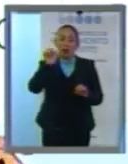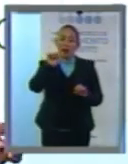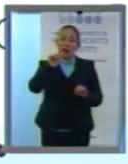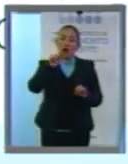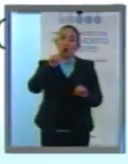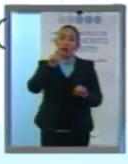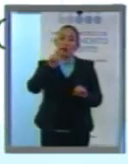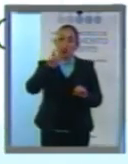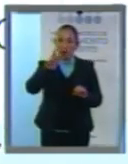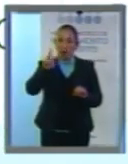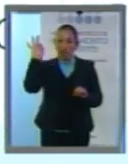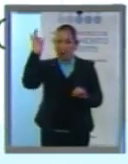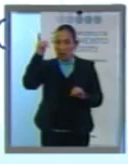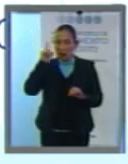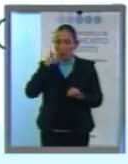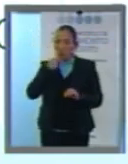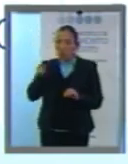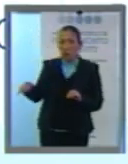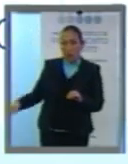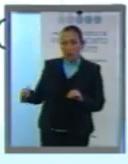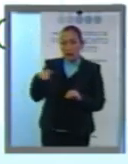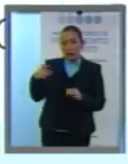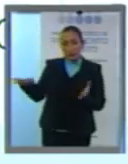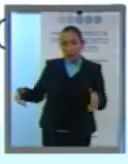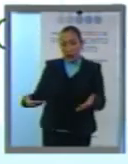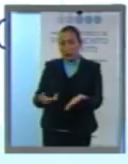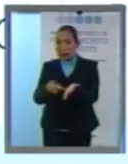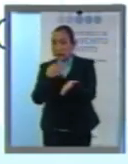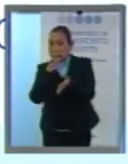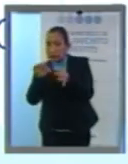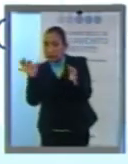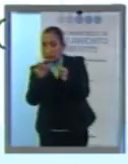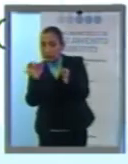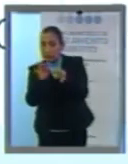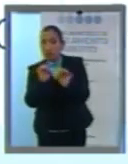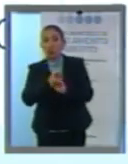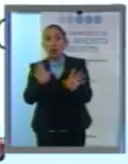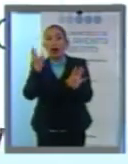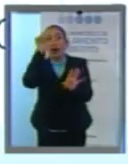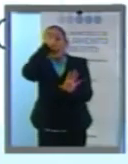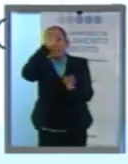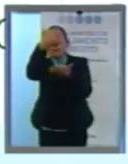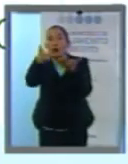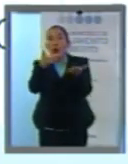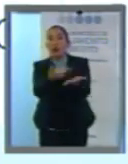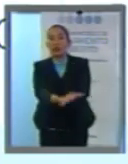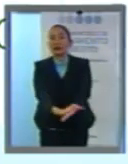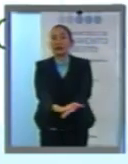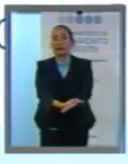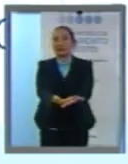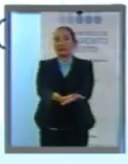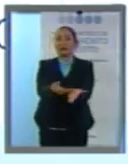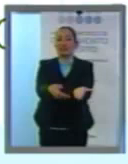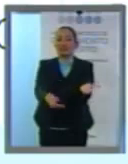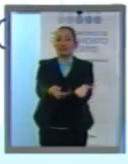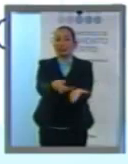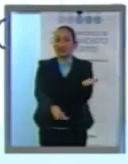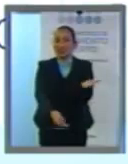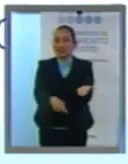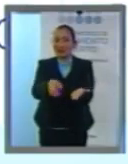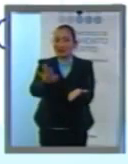de la Federación ha puesto aquí en la mesa una propuesta de concurrencia que además pareciera